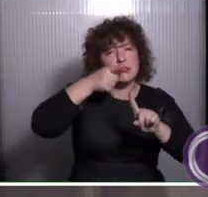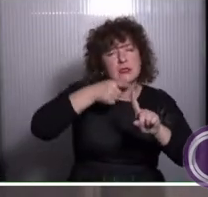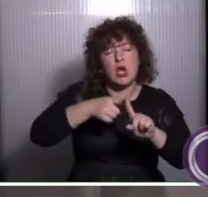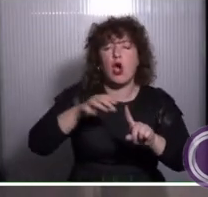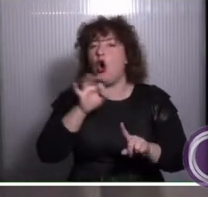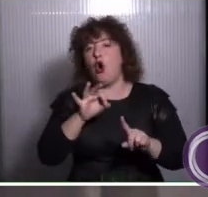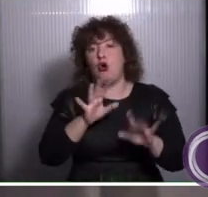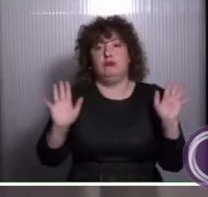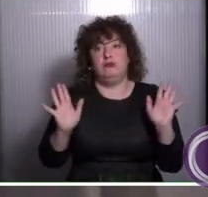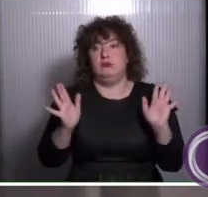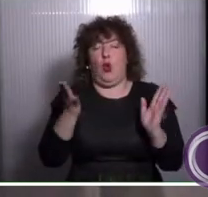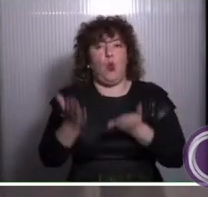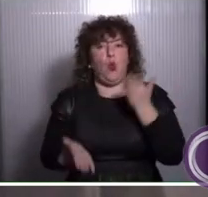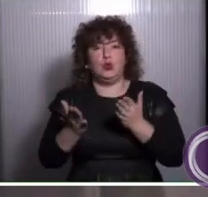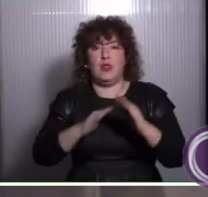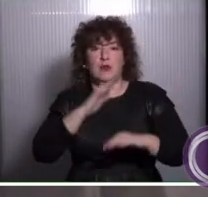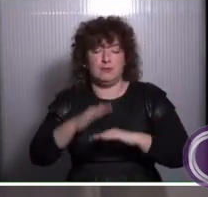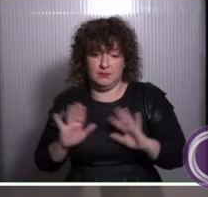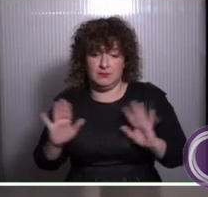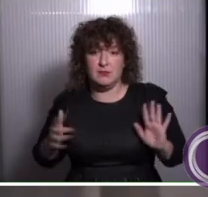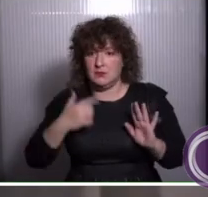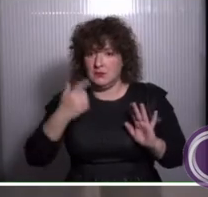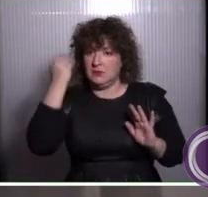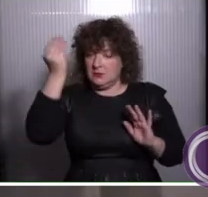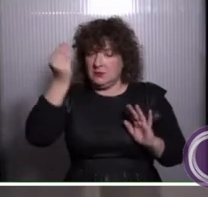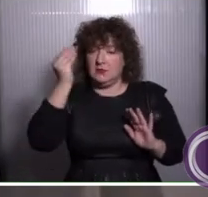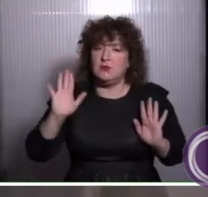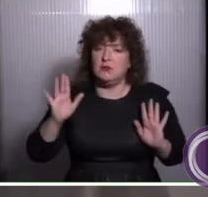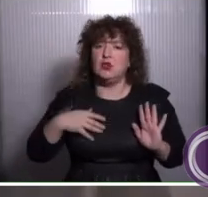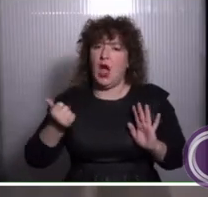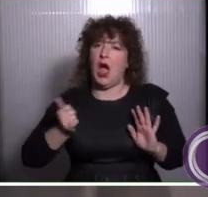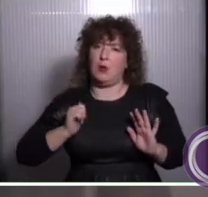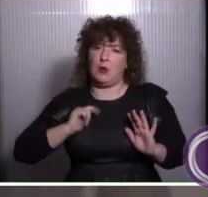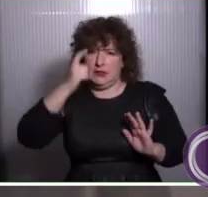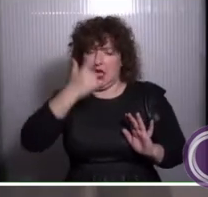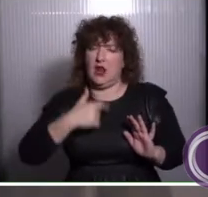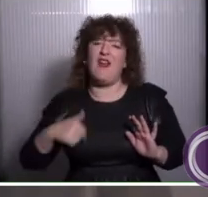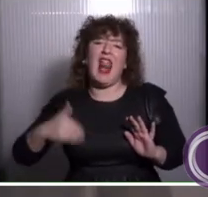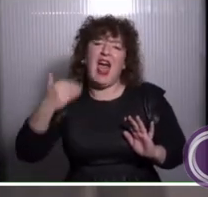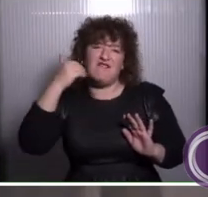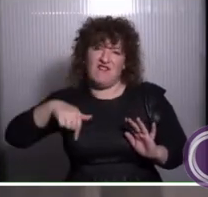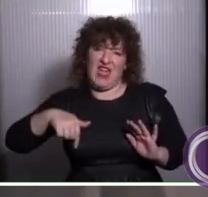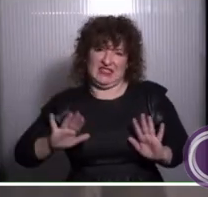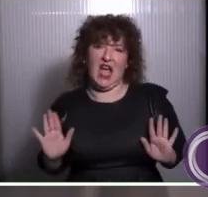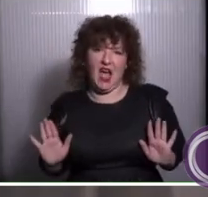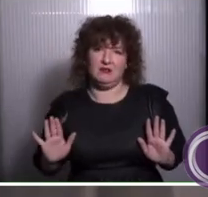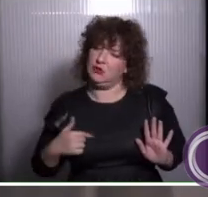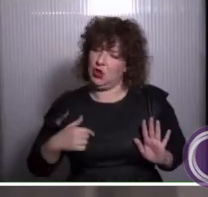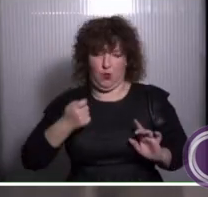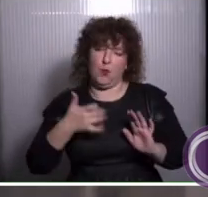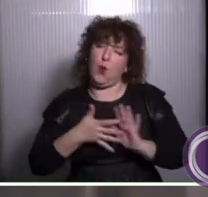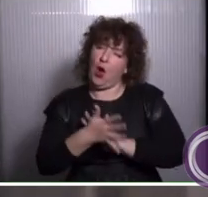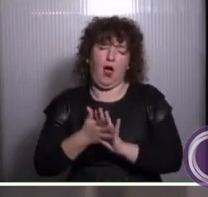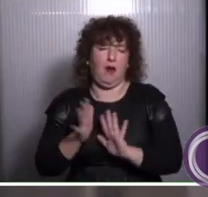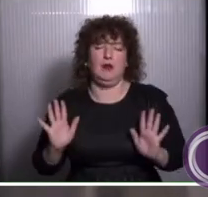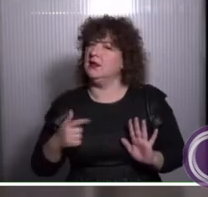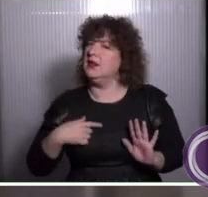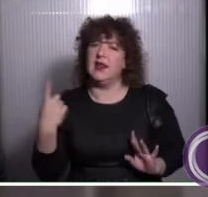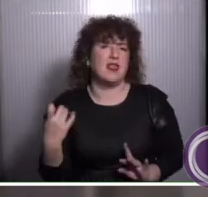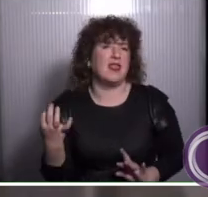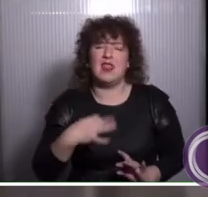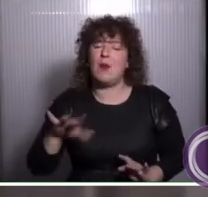quiera hacer justicia, y yo, siendo la fecha que soy, creo que me voy a explayar un poquito en la necesidad de acabar con